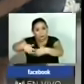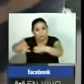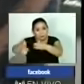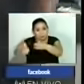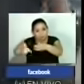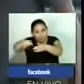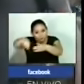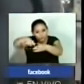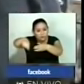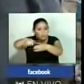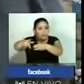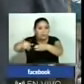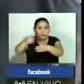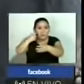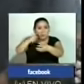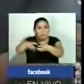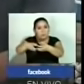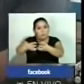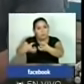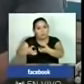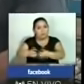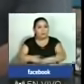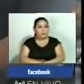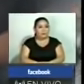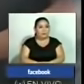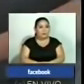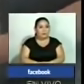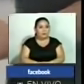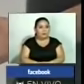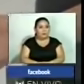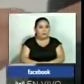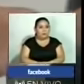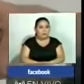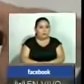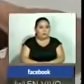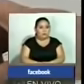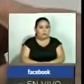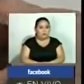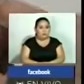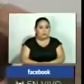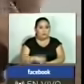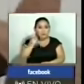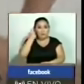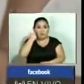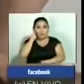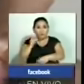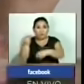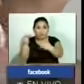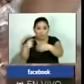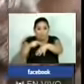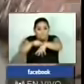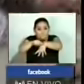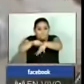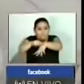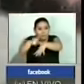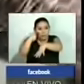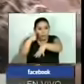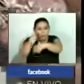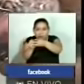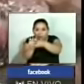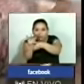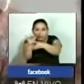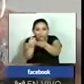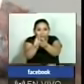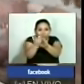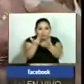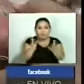el camote comienza a descomponerse. ya está hecha raíces. Prácticamente están haciendo arbolitos de